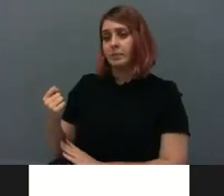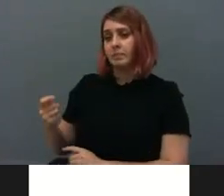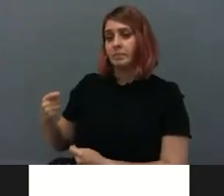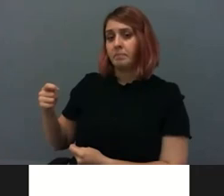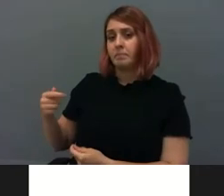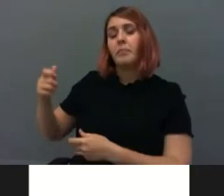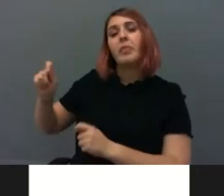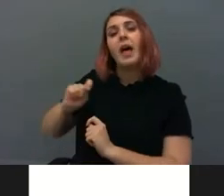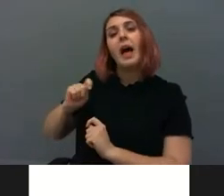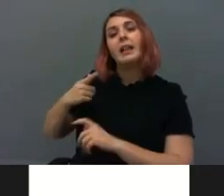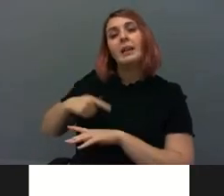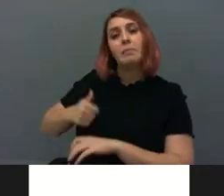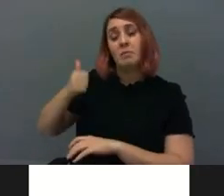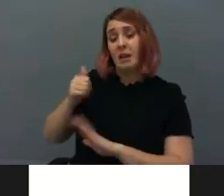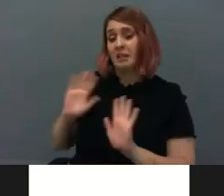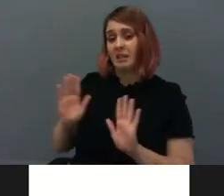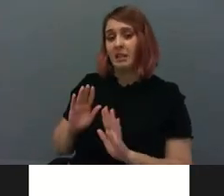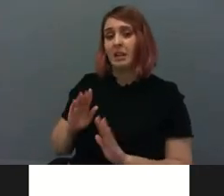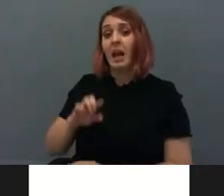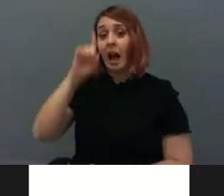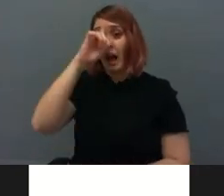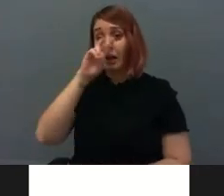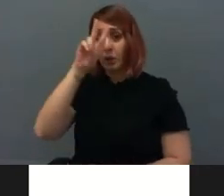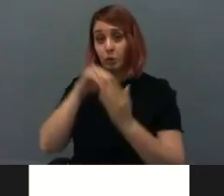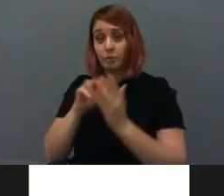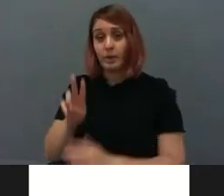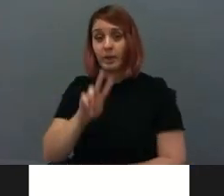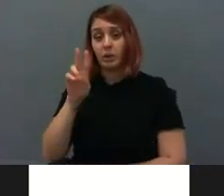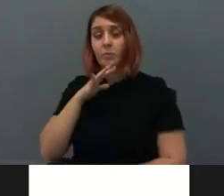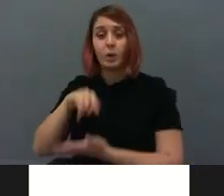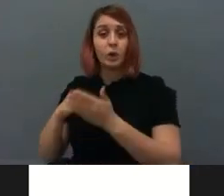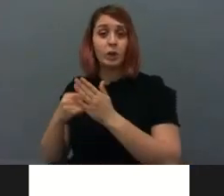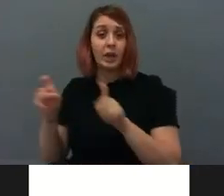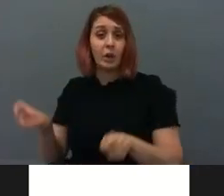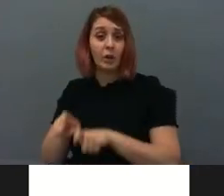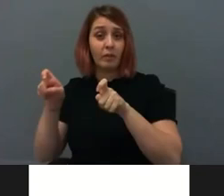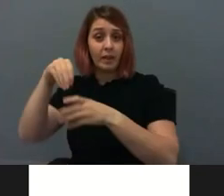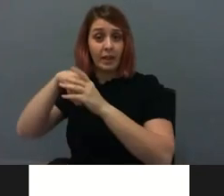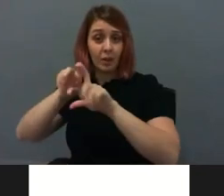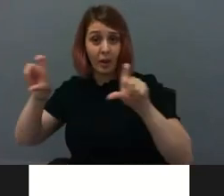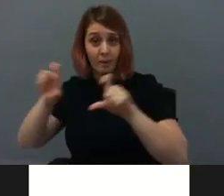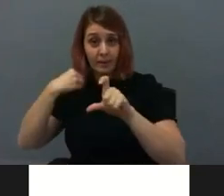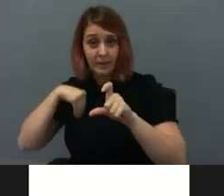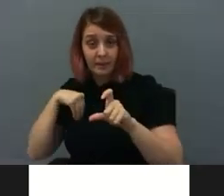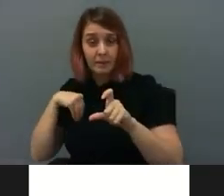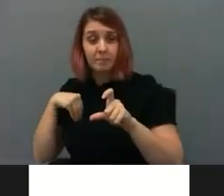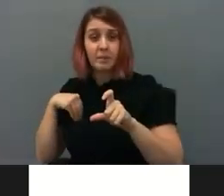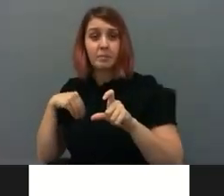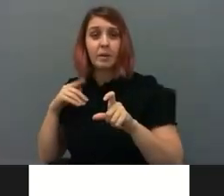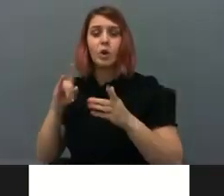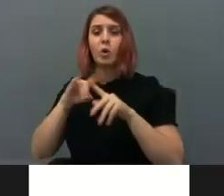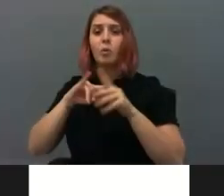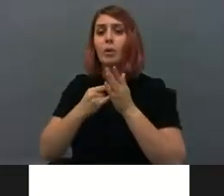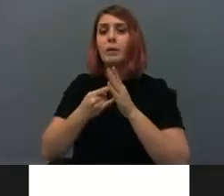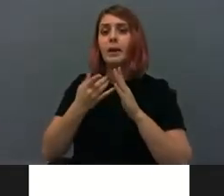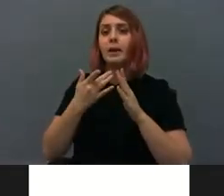más. En esa época, hasta el año 2002, al ser un técnico de informática dentro de la empresa, pues solucionaba muchos problemas